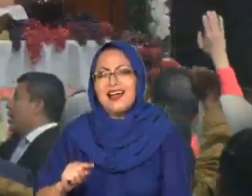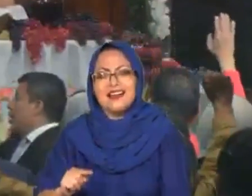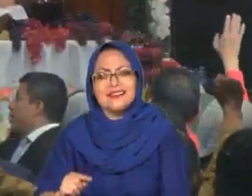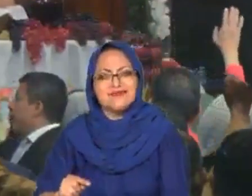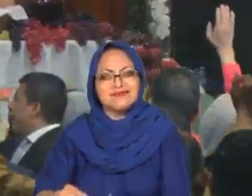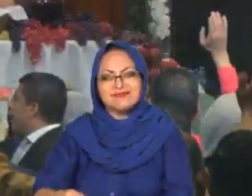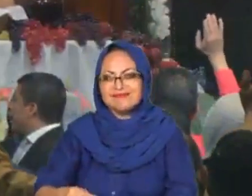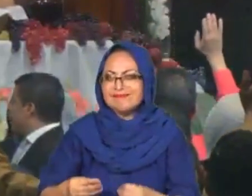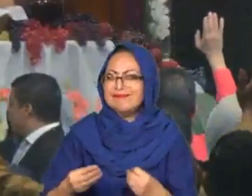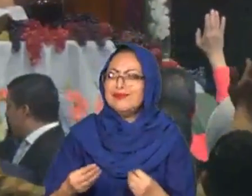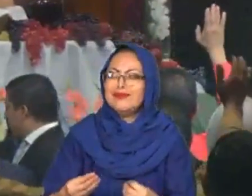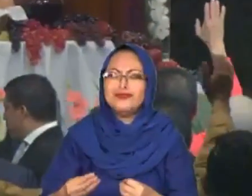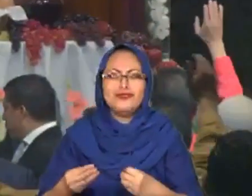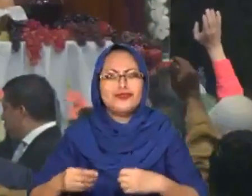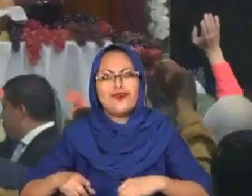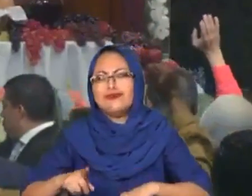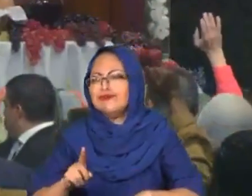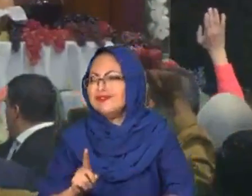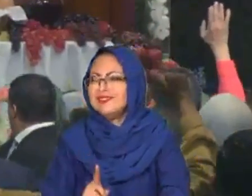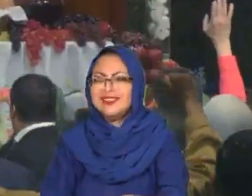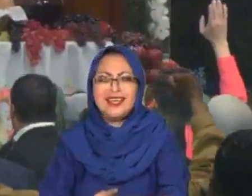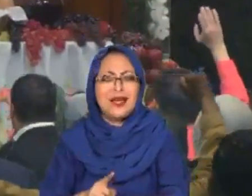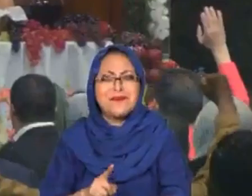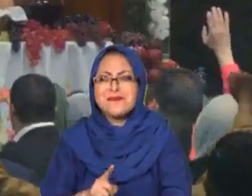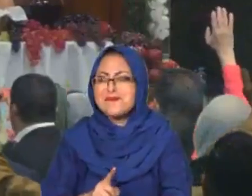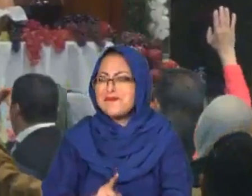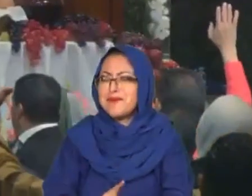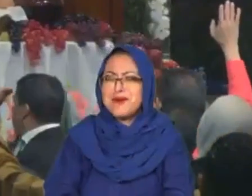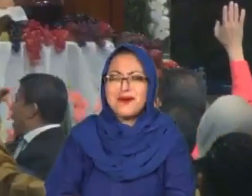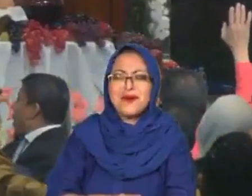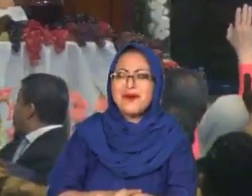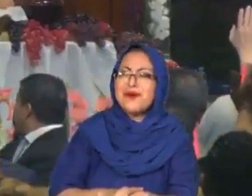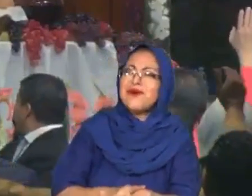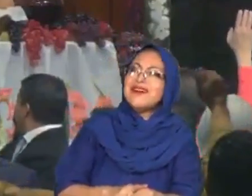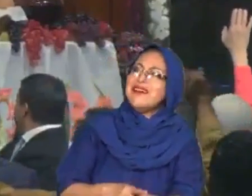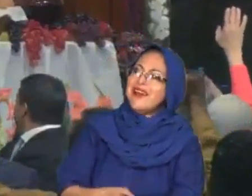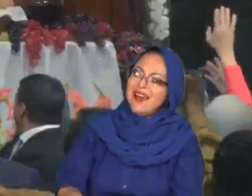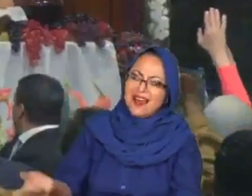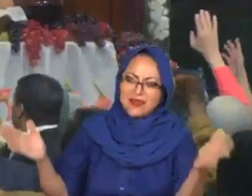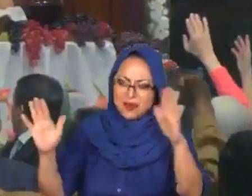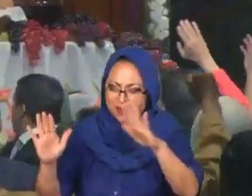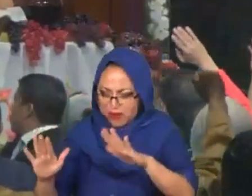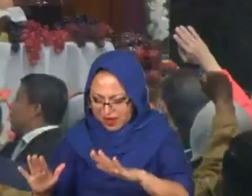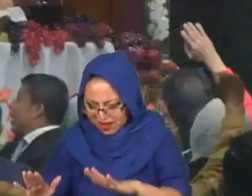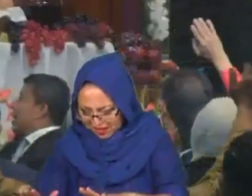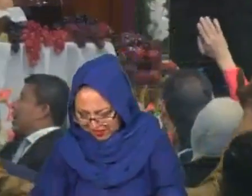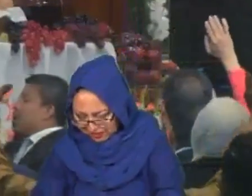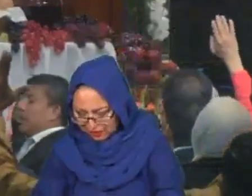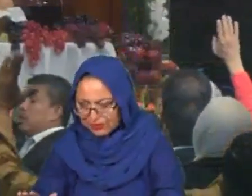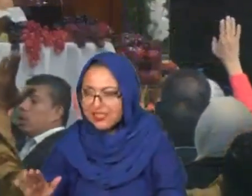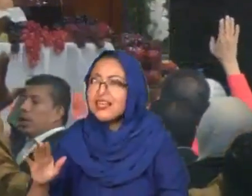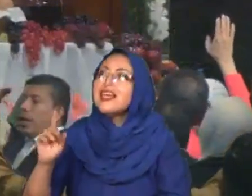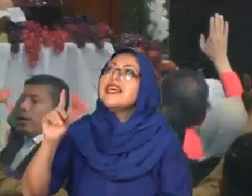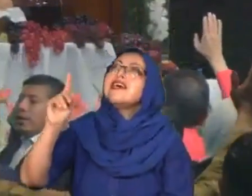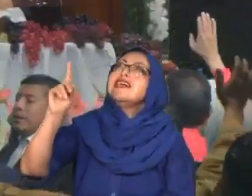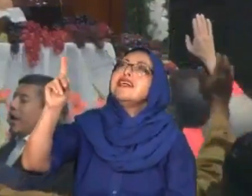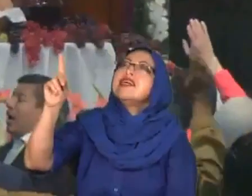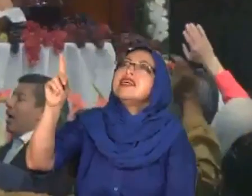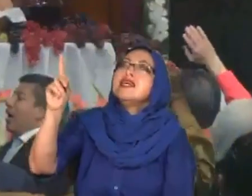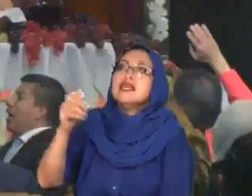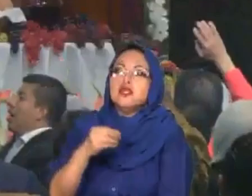estar perdido horas y horas adorándote. Yo